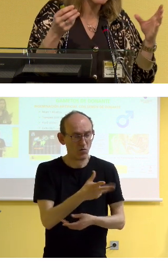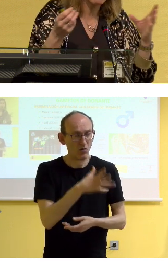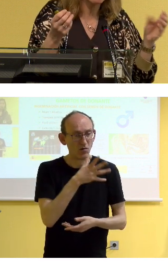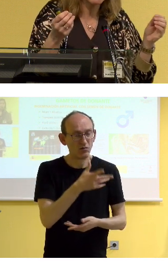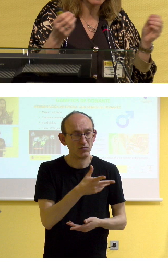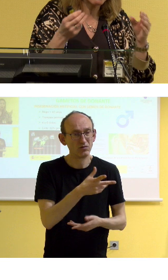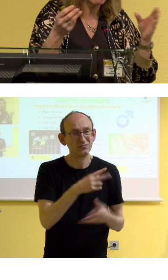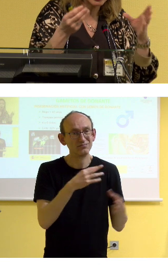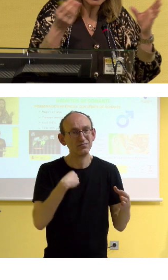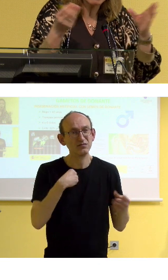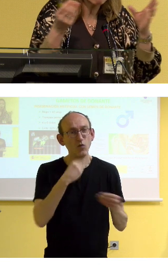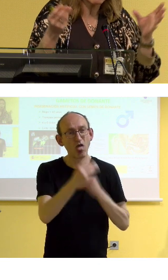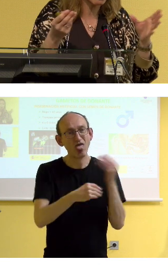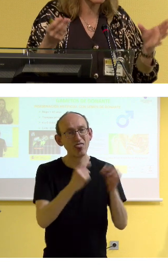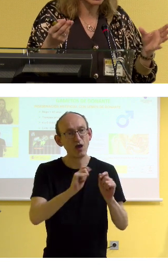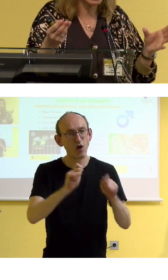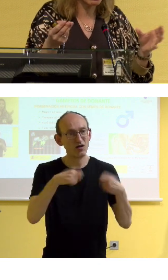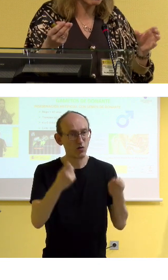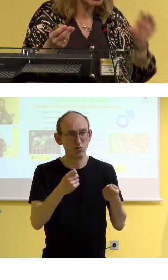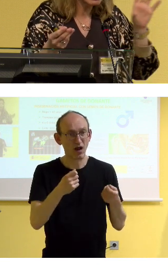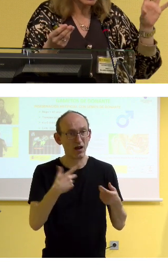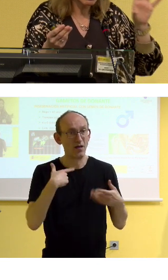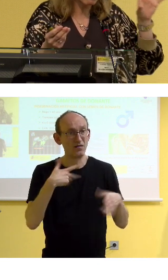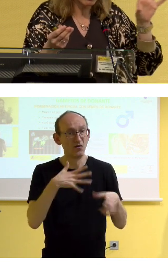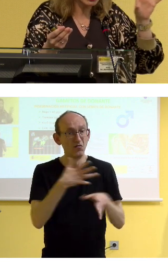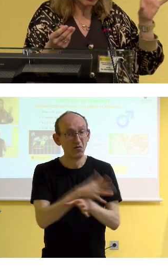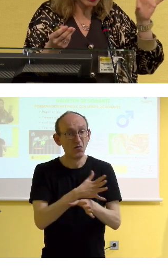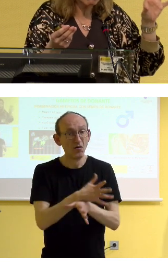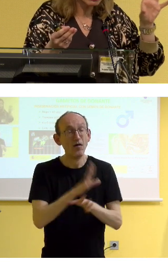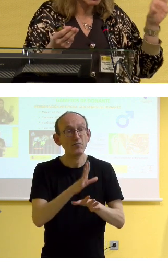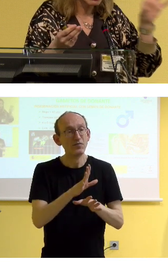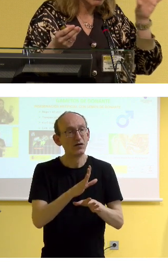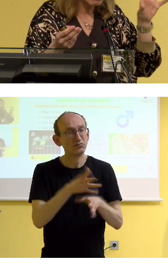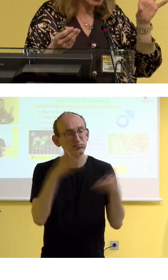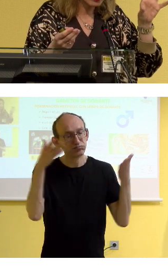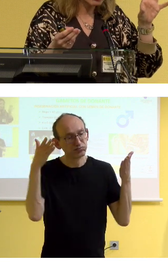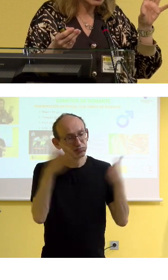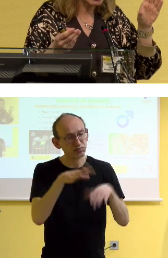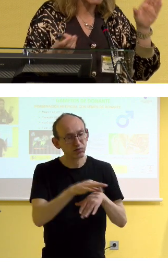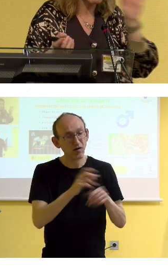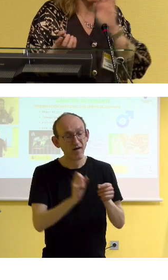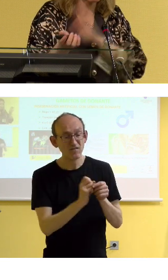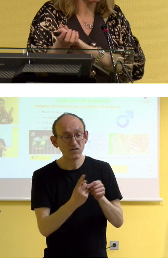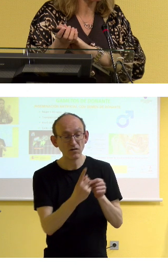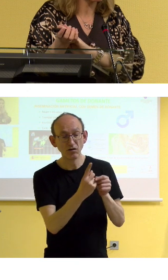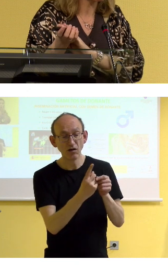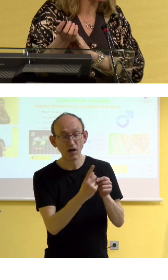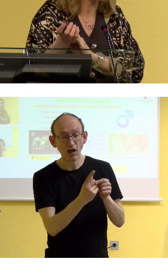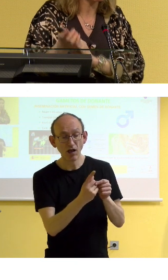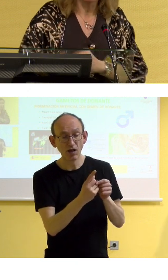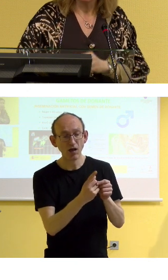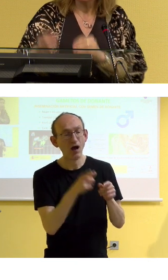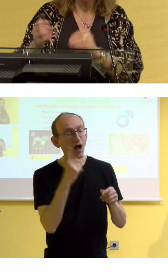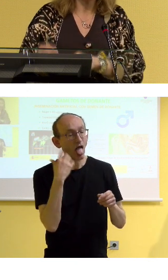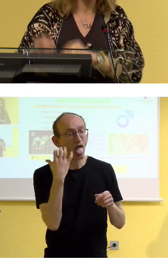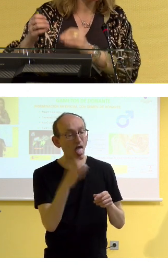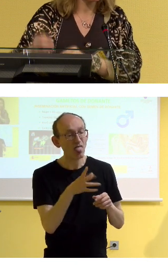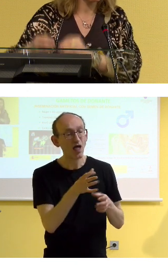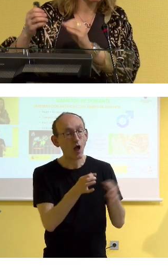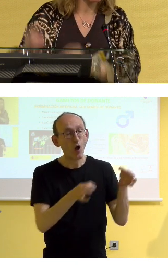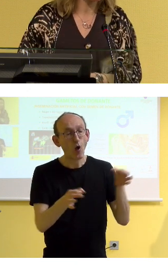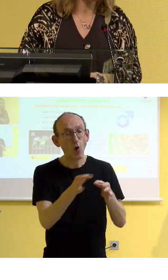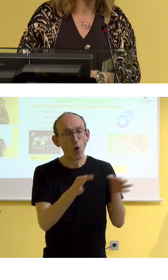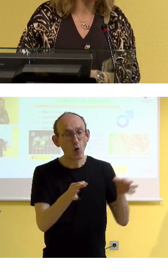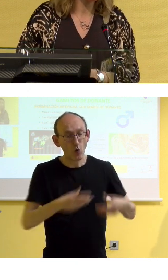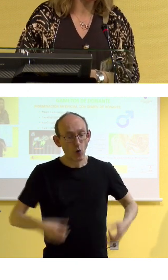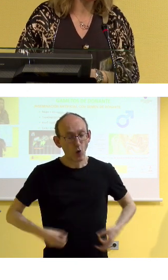como un ciclo natural, un coito, todo dirigido. Crece un folículo, vemos cuándo está, le provocamos la ovulación y el día y a la